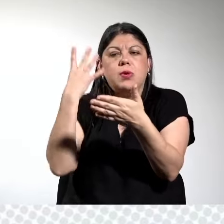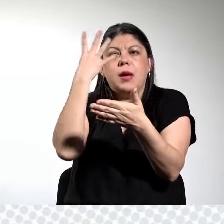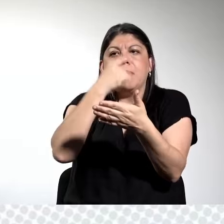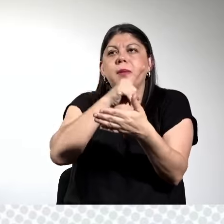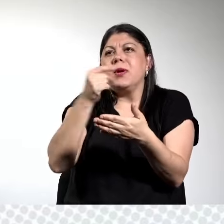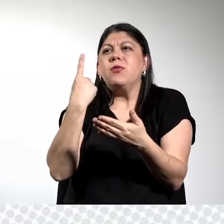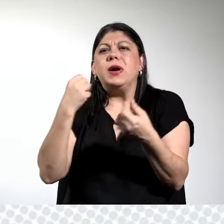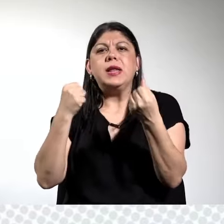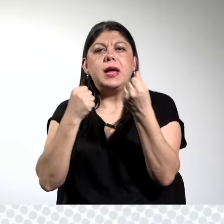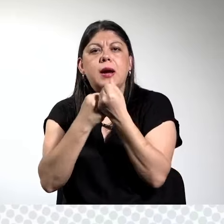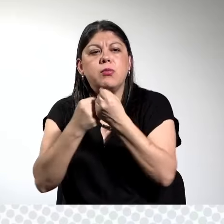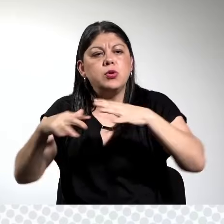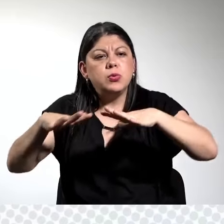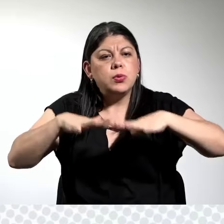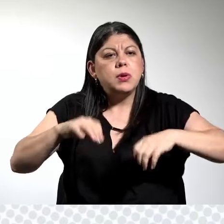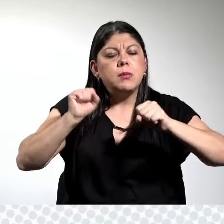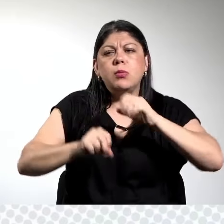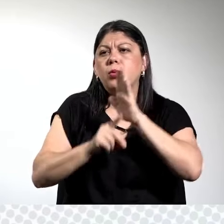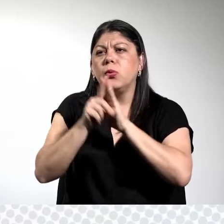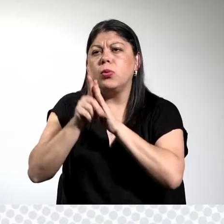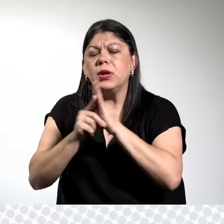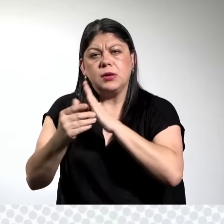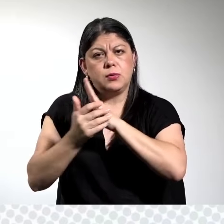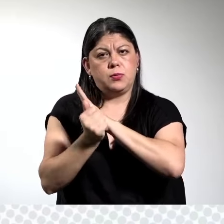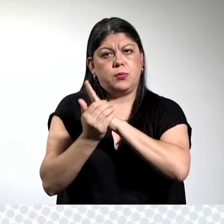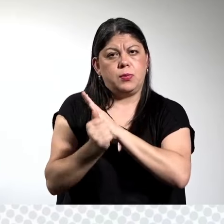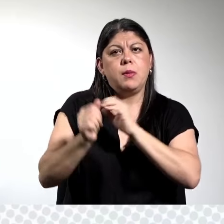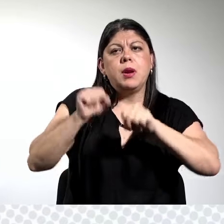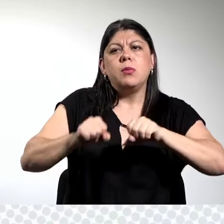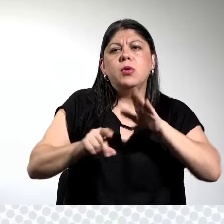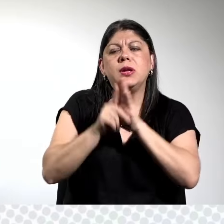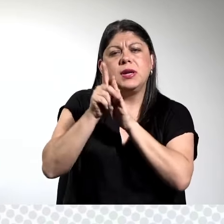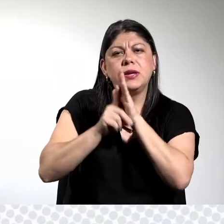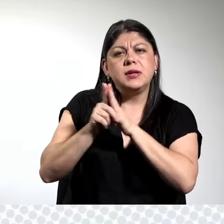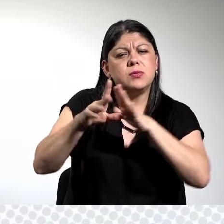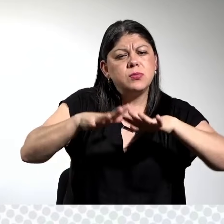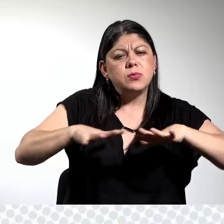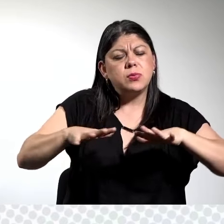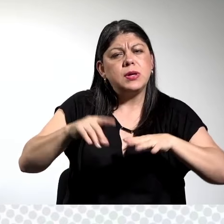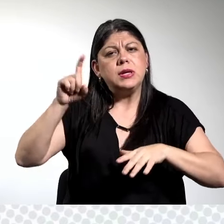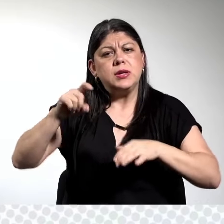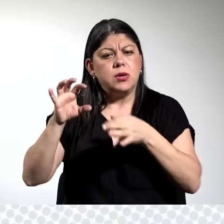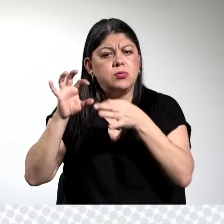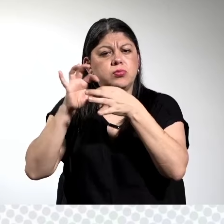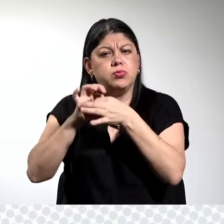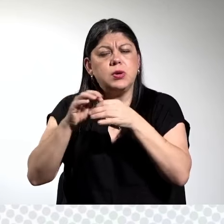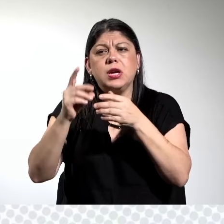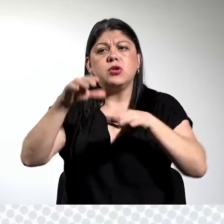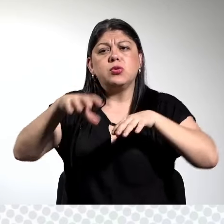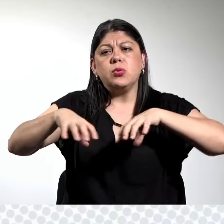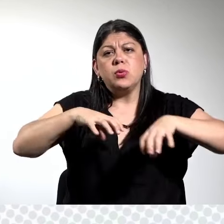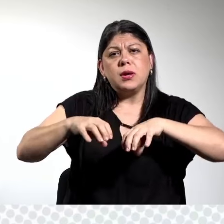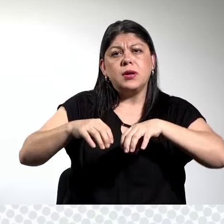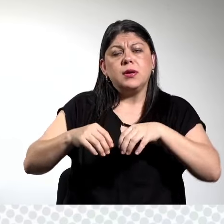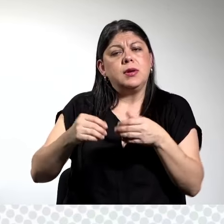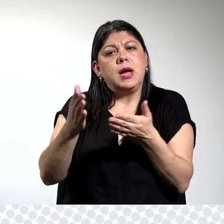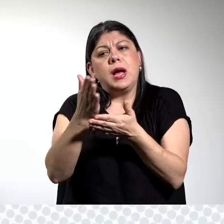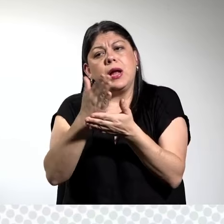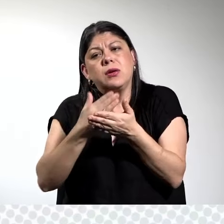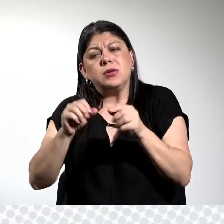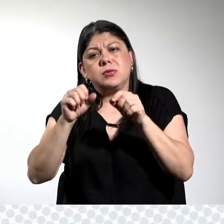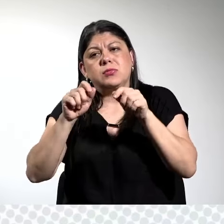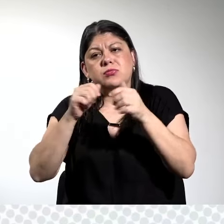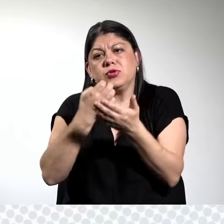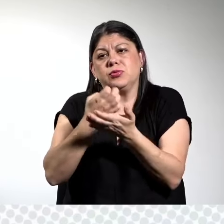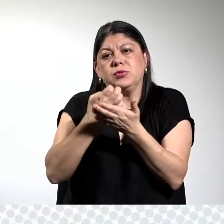apoyo, no tienen los espacios para poder desarrollar sus dones, para poder desarrollar, y eso tiene mucho que ver en que son actividades que no suelen gustarle a nuestro sistema